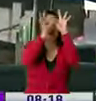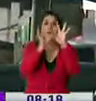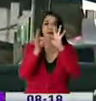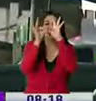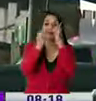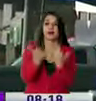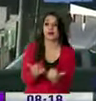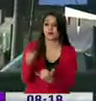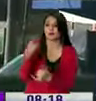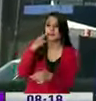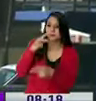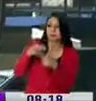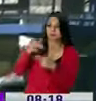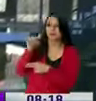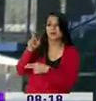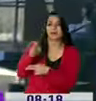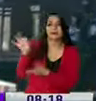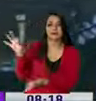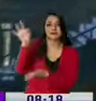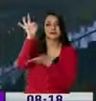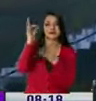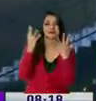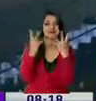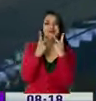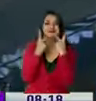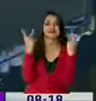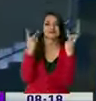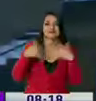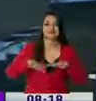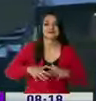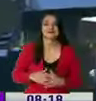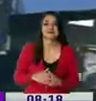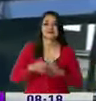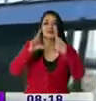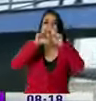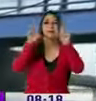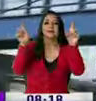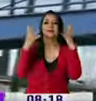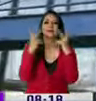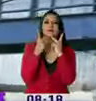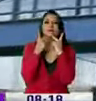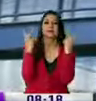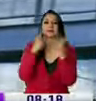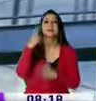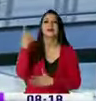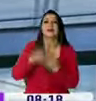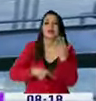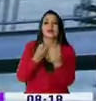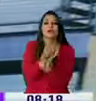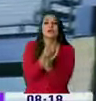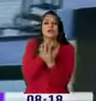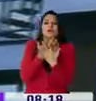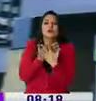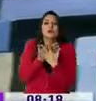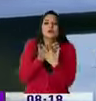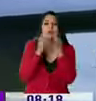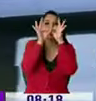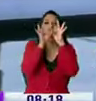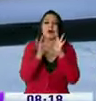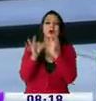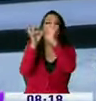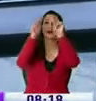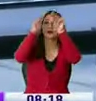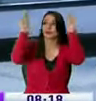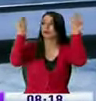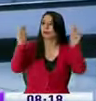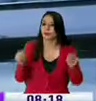Andrés Valdivieso, quien es representante de obras públicas de la empresa de obras públicas, para que por favor nos comente un poquito qué adecuaciones se hicieron y si